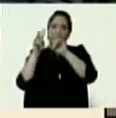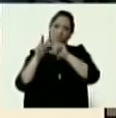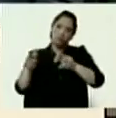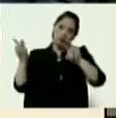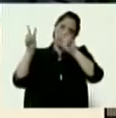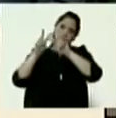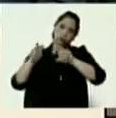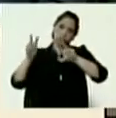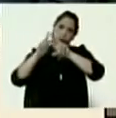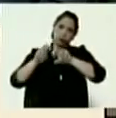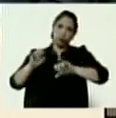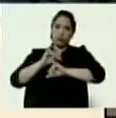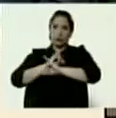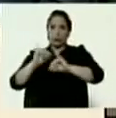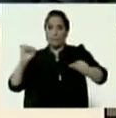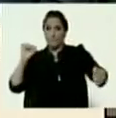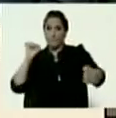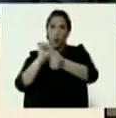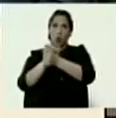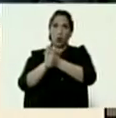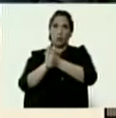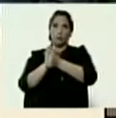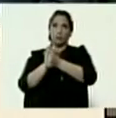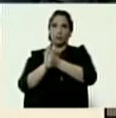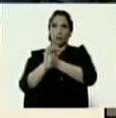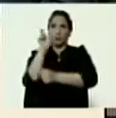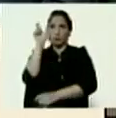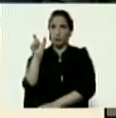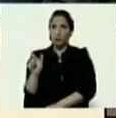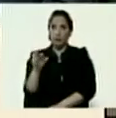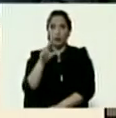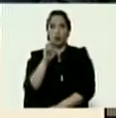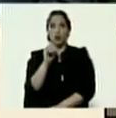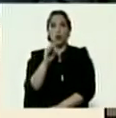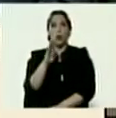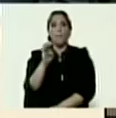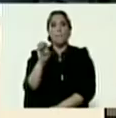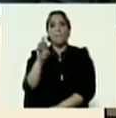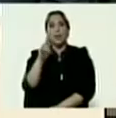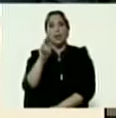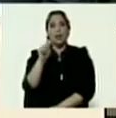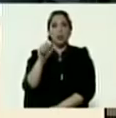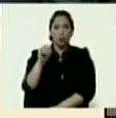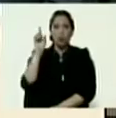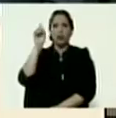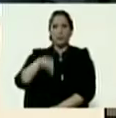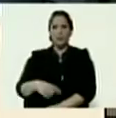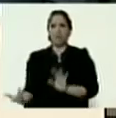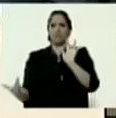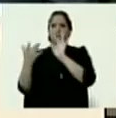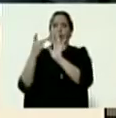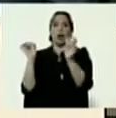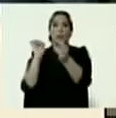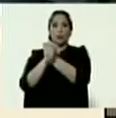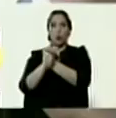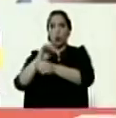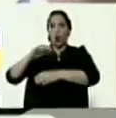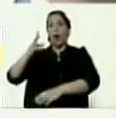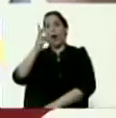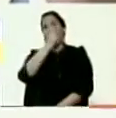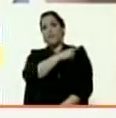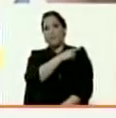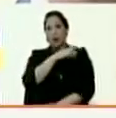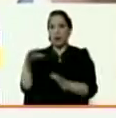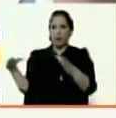a raíz de la captura del señor Roberto Marrero, nos llevaron a la captura del jefe de la banda